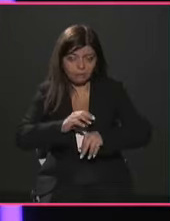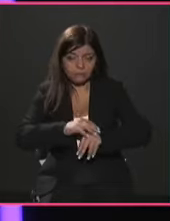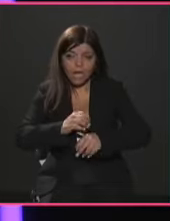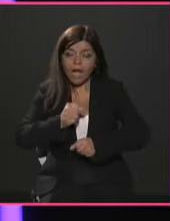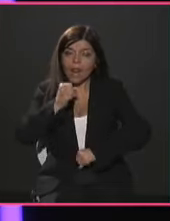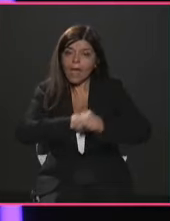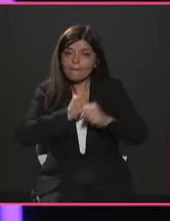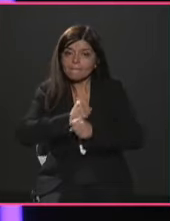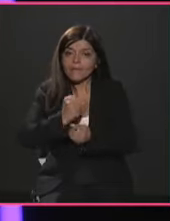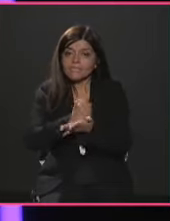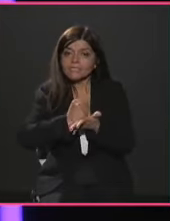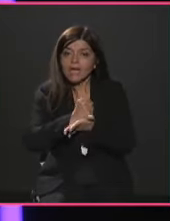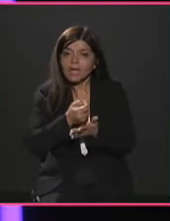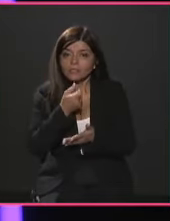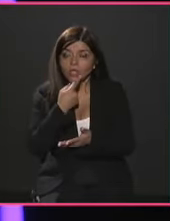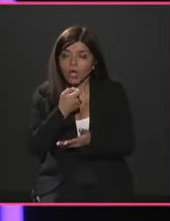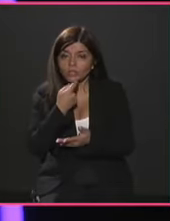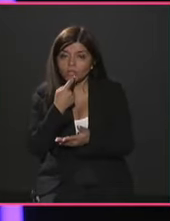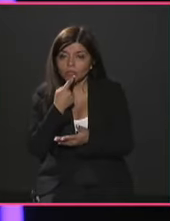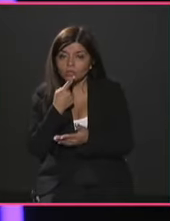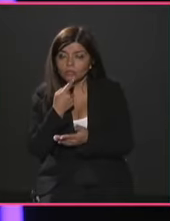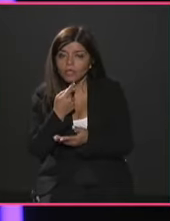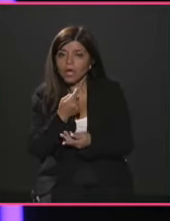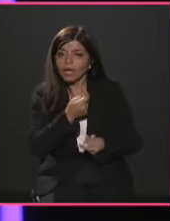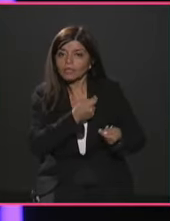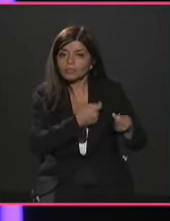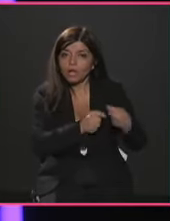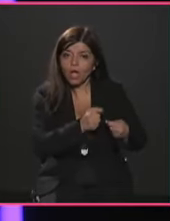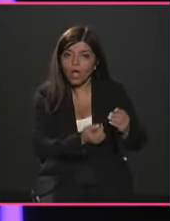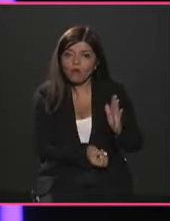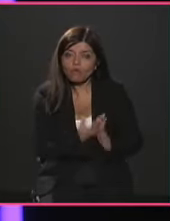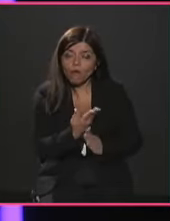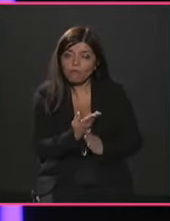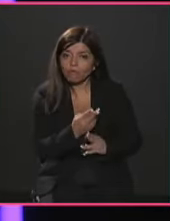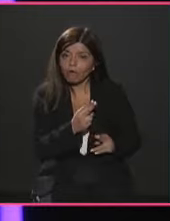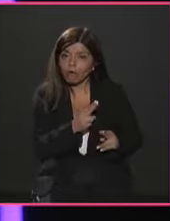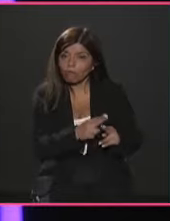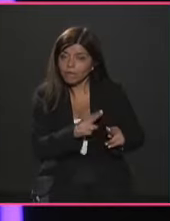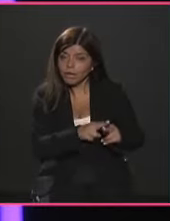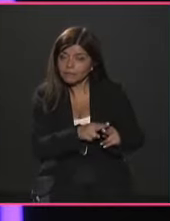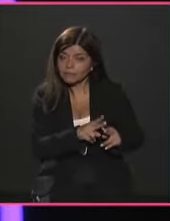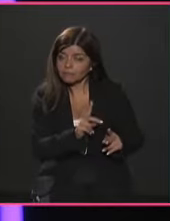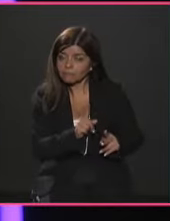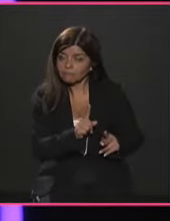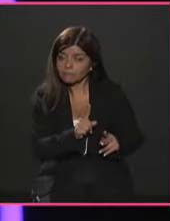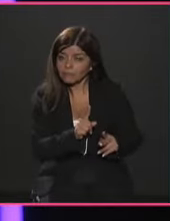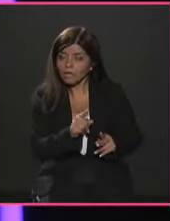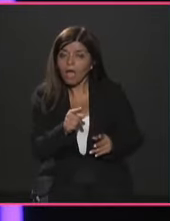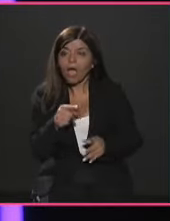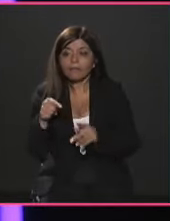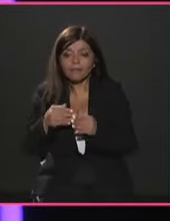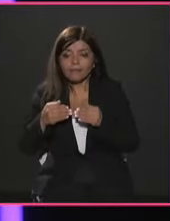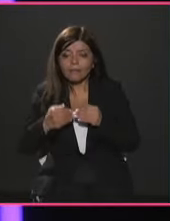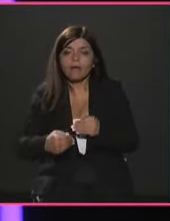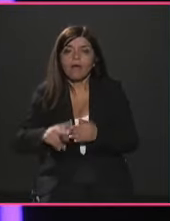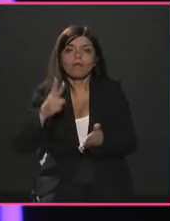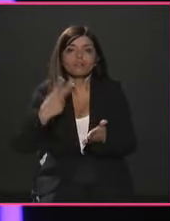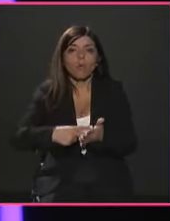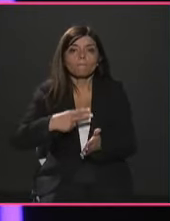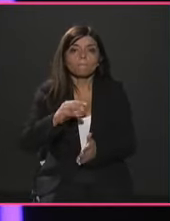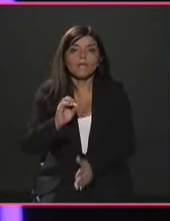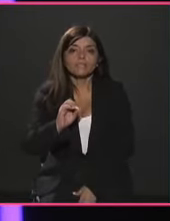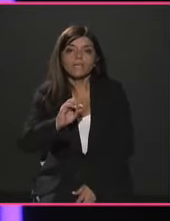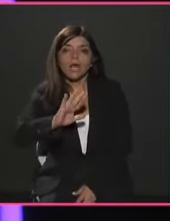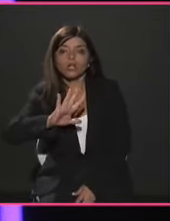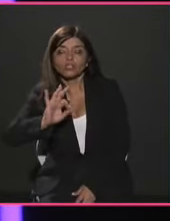farmacéuticas se están saliendo del negocio y crear nuevos antibióticos de aquí al 200 del 2050 una persona